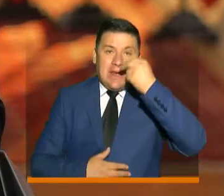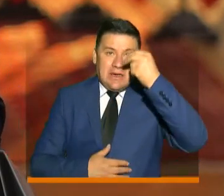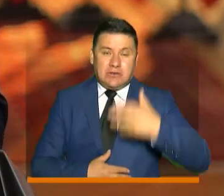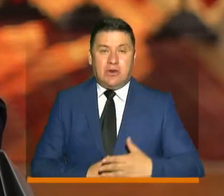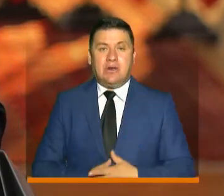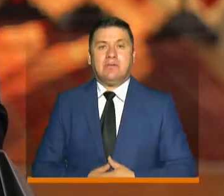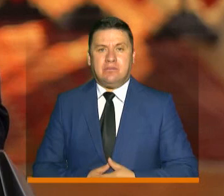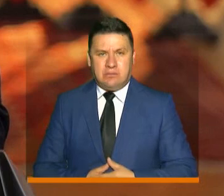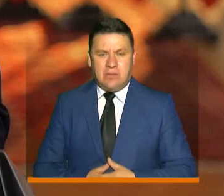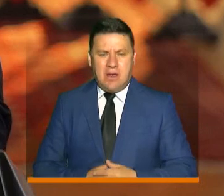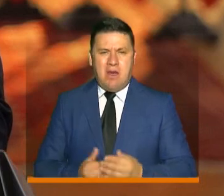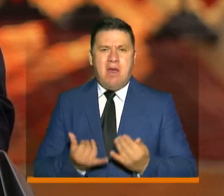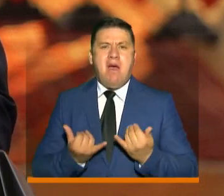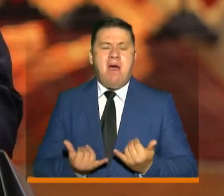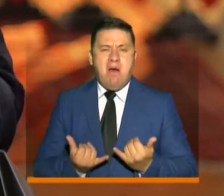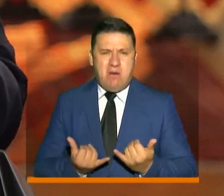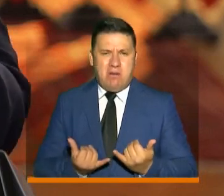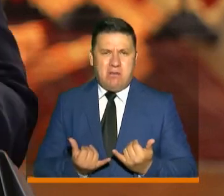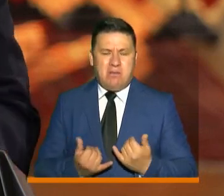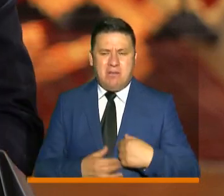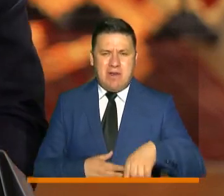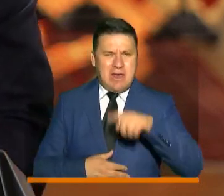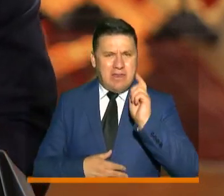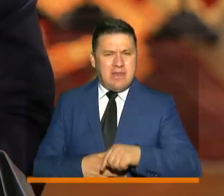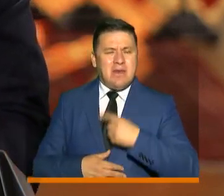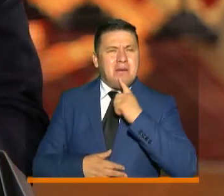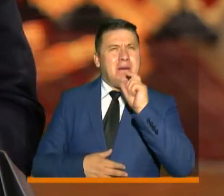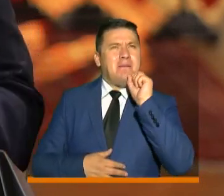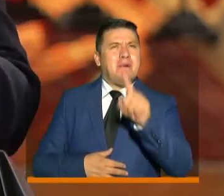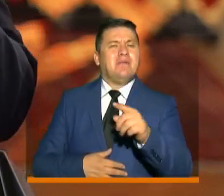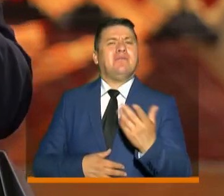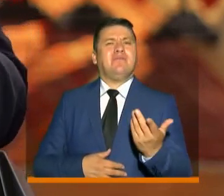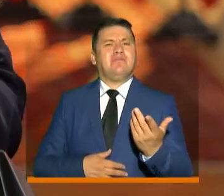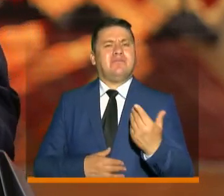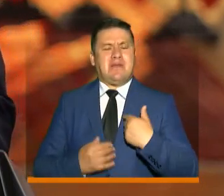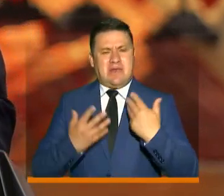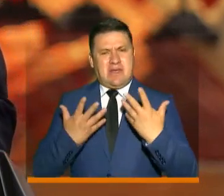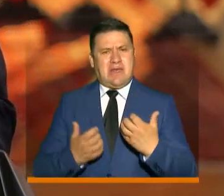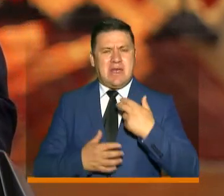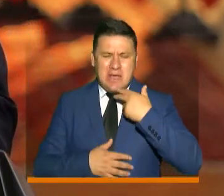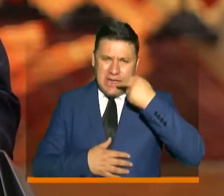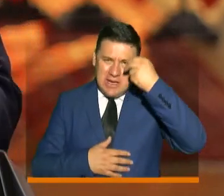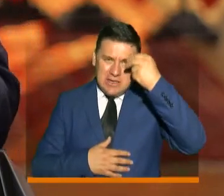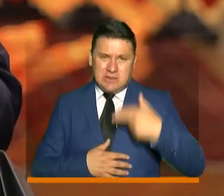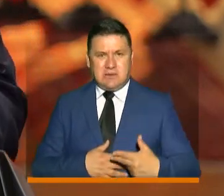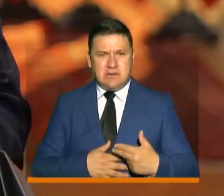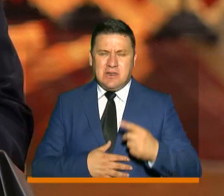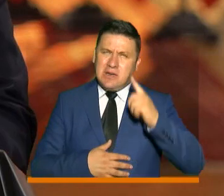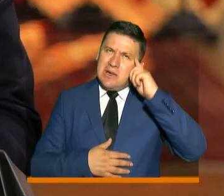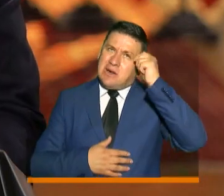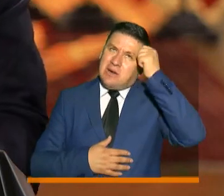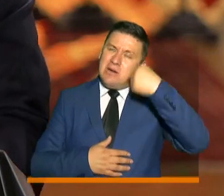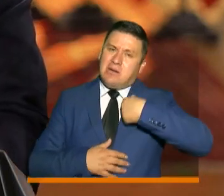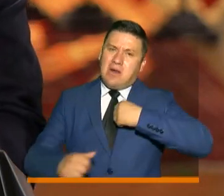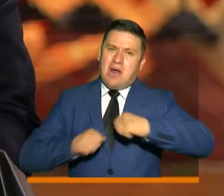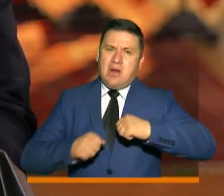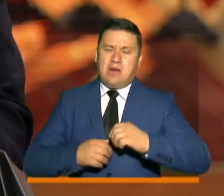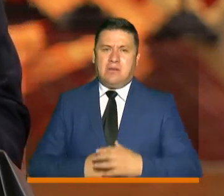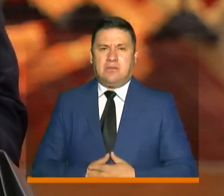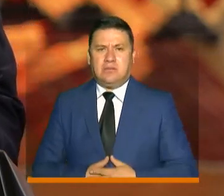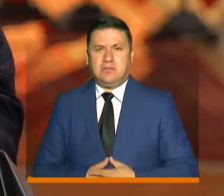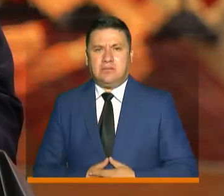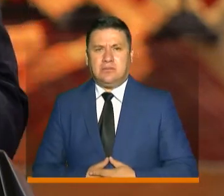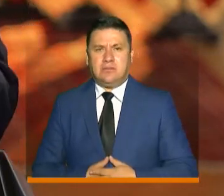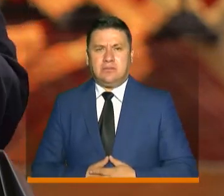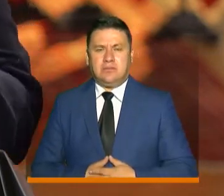y es el momento en el que debemos preguntarnos cómo queremos que la historia recuerde nuestro actuar